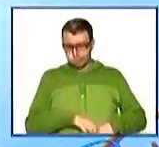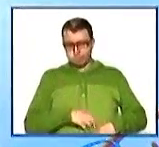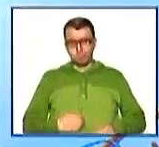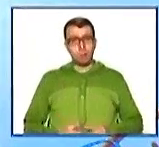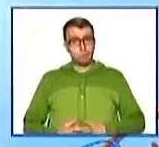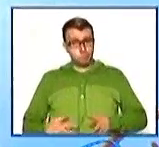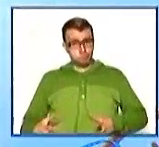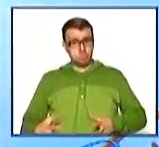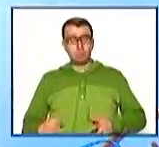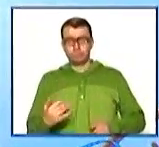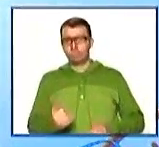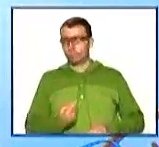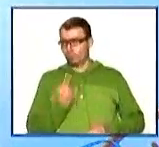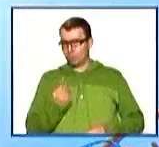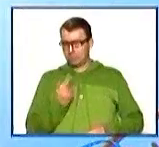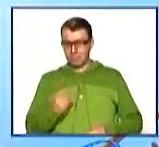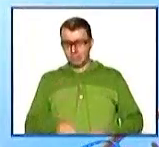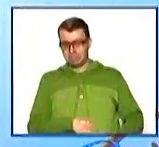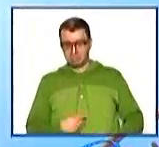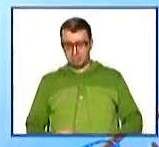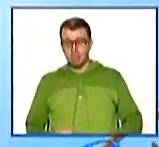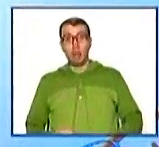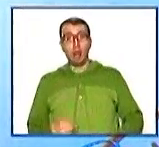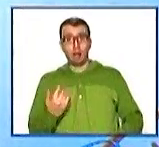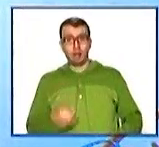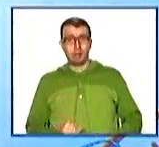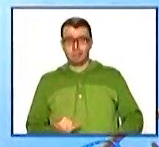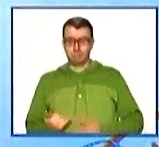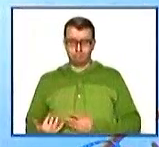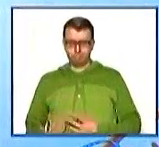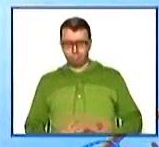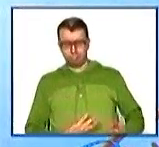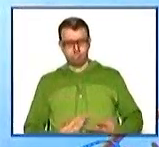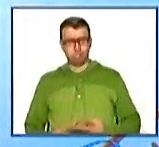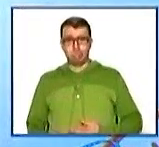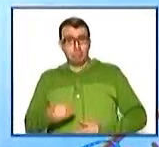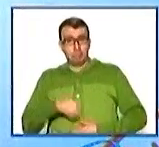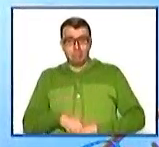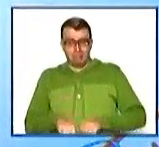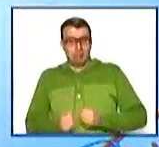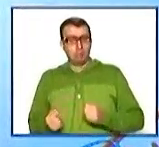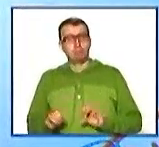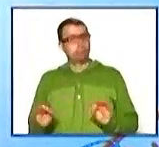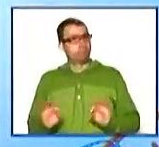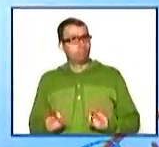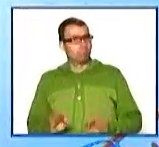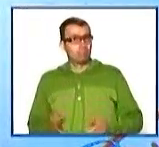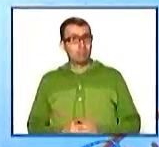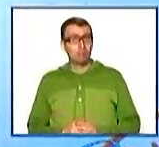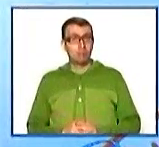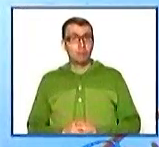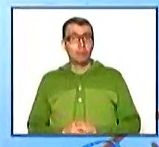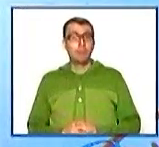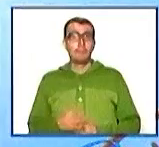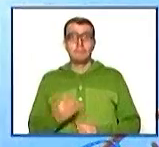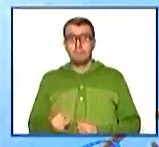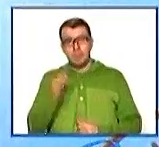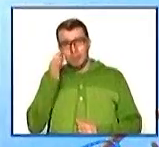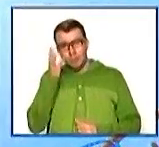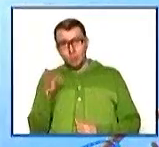no es cierto. Es que llega ahí a la parte final del intestino grueso. Es que mira, si mucho llegará hasta donde está la